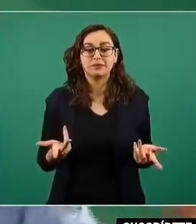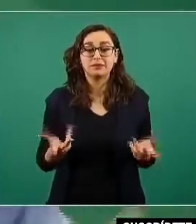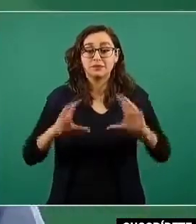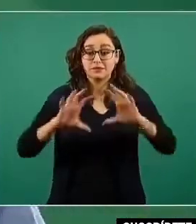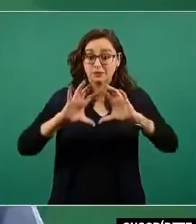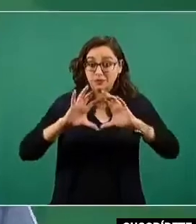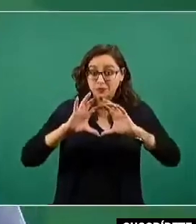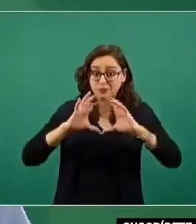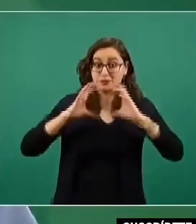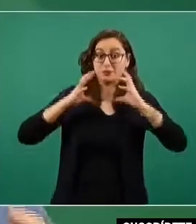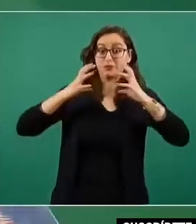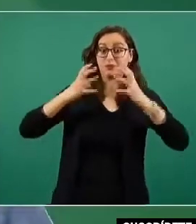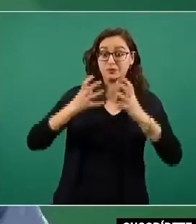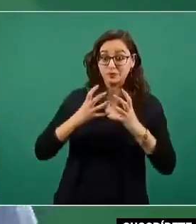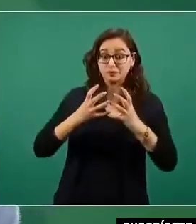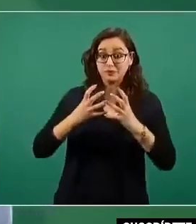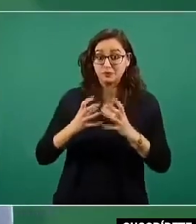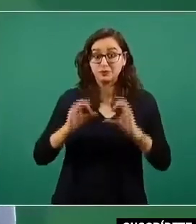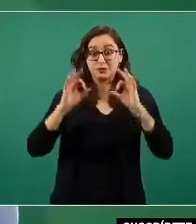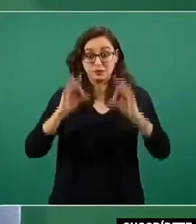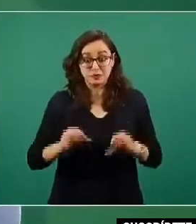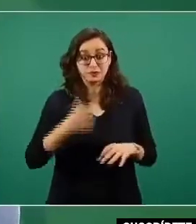del mundo hasta el momento, si nos va bien,